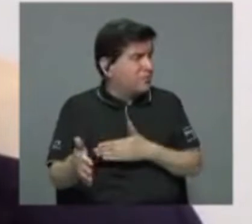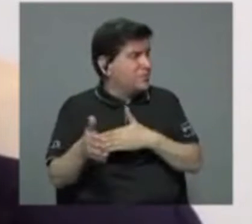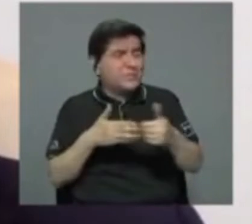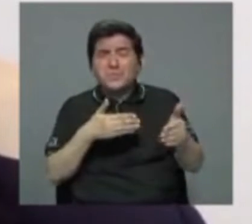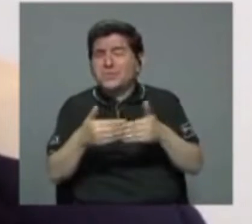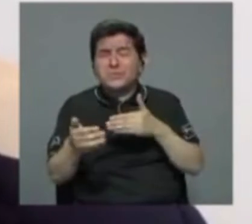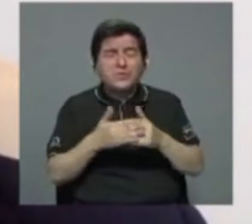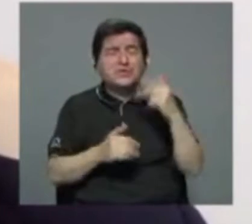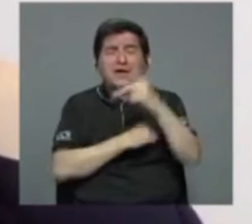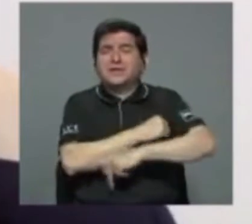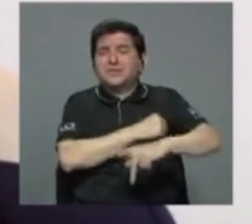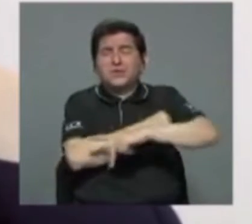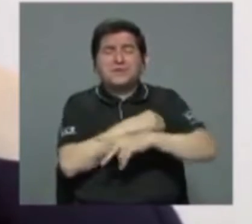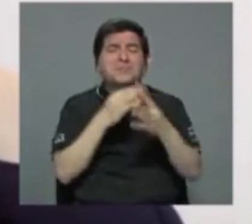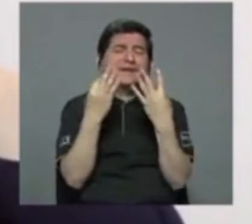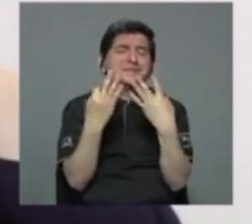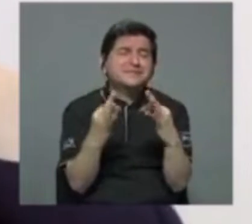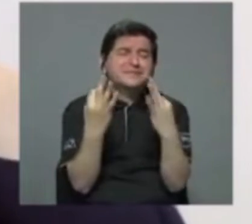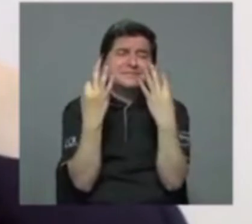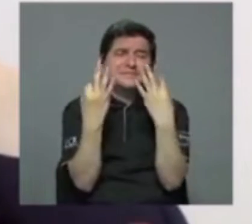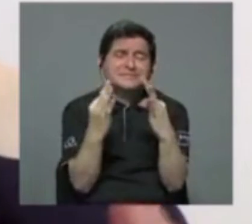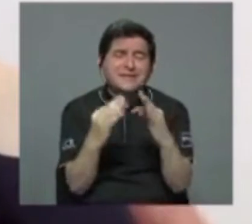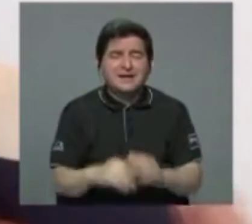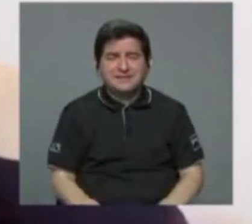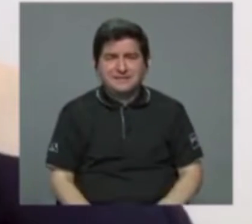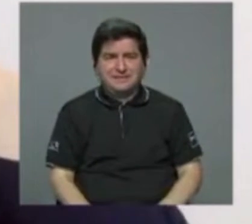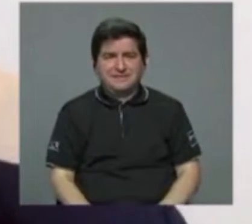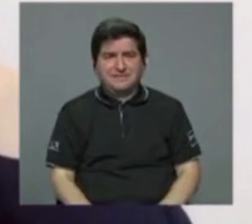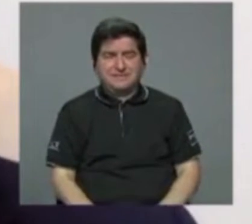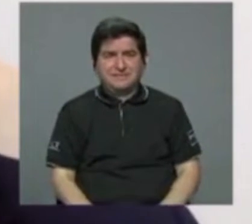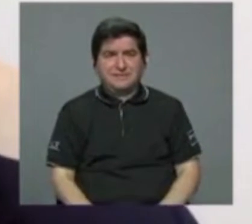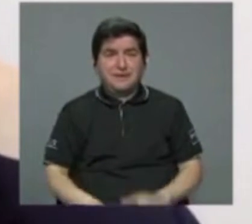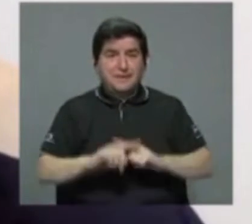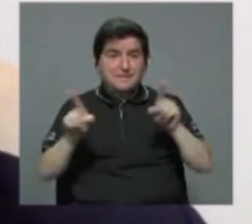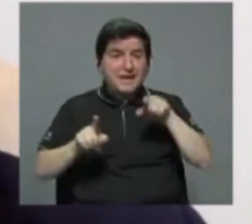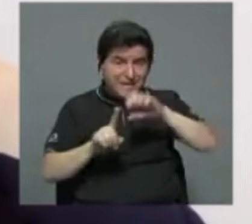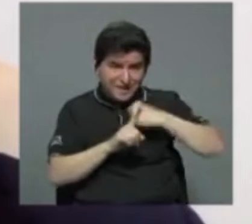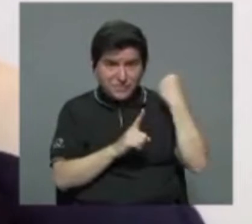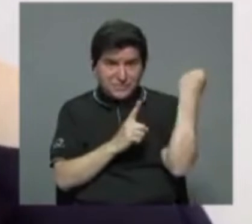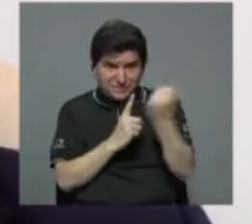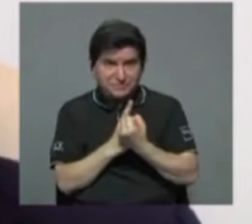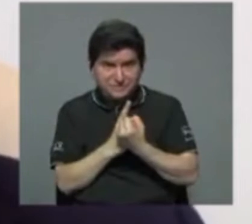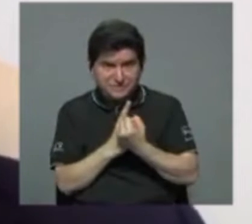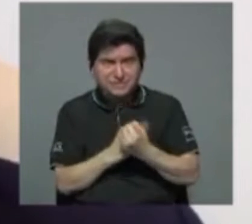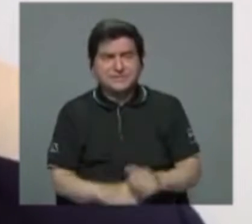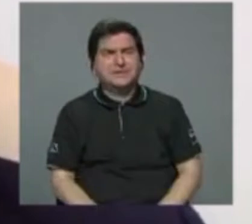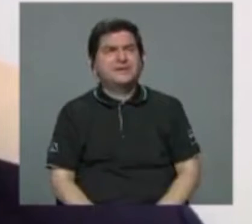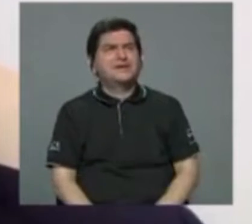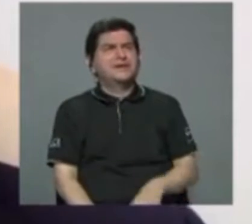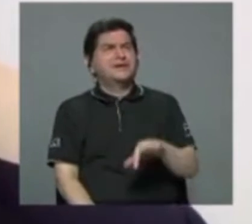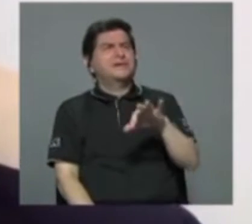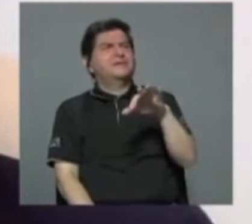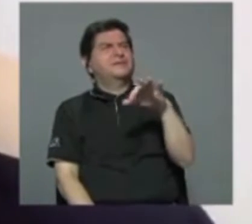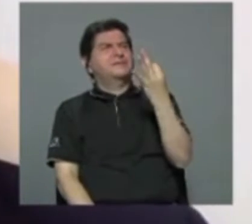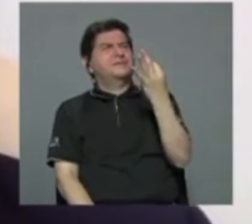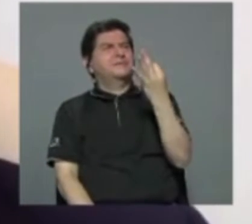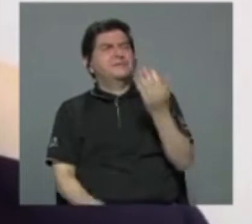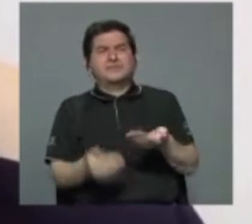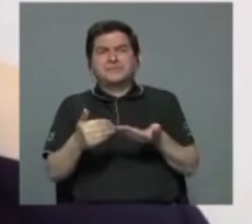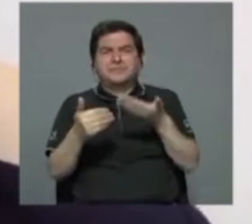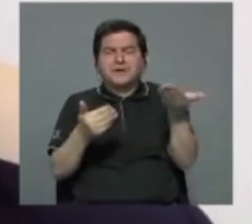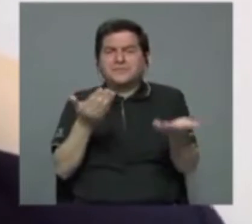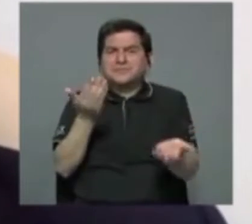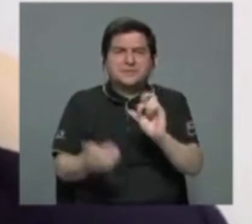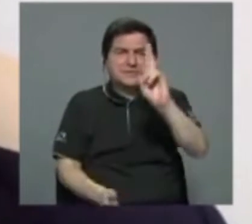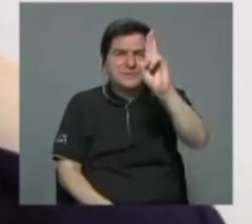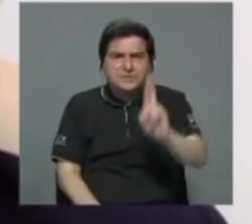en algunos países, por menos tiempo en otros países, pero eso es, digamos, a manera de ejemplo, cosas que Costa